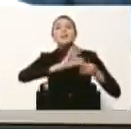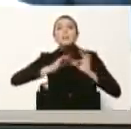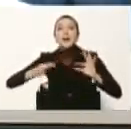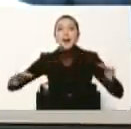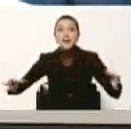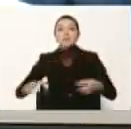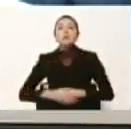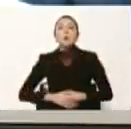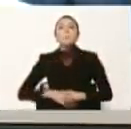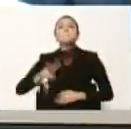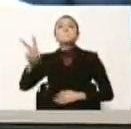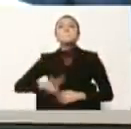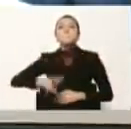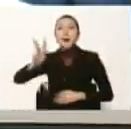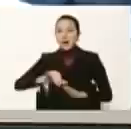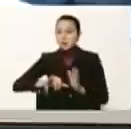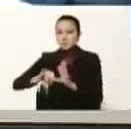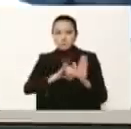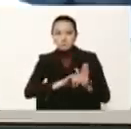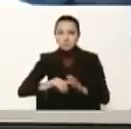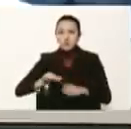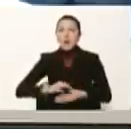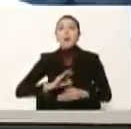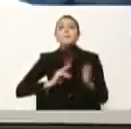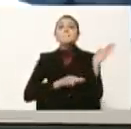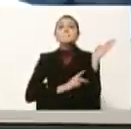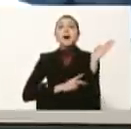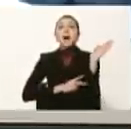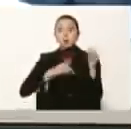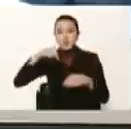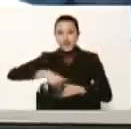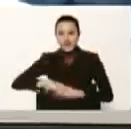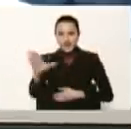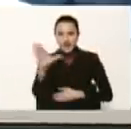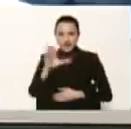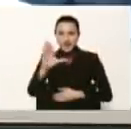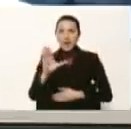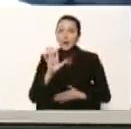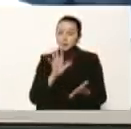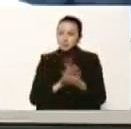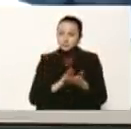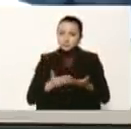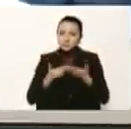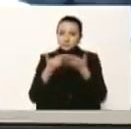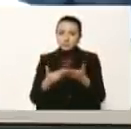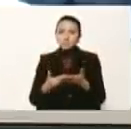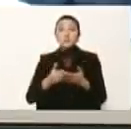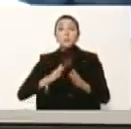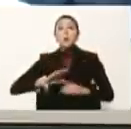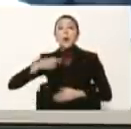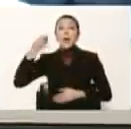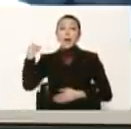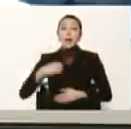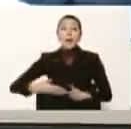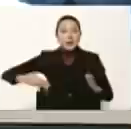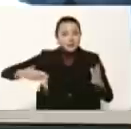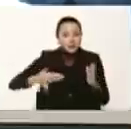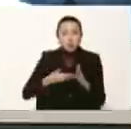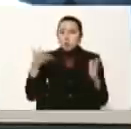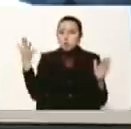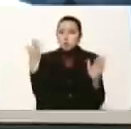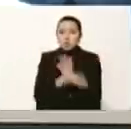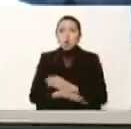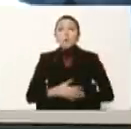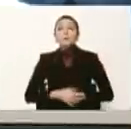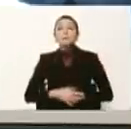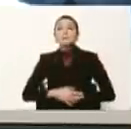del Valle, parroquias de nuestra querida Caracas que se vieron afectadas por el